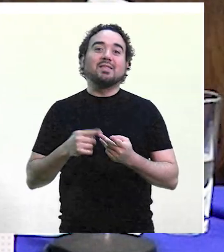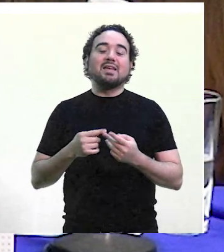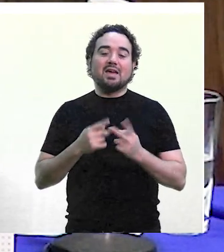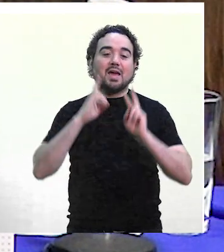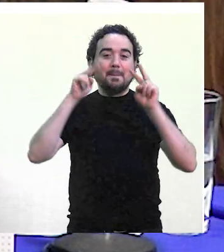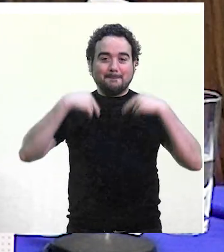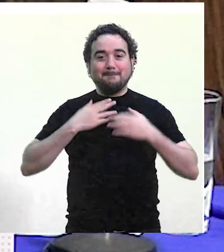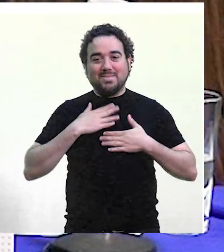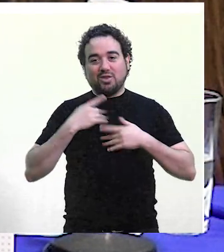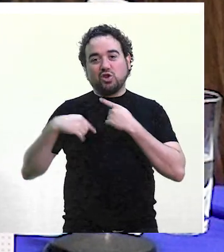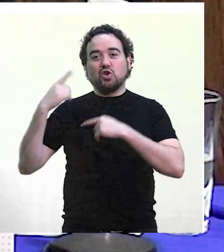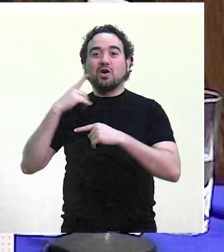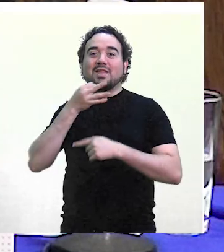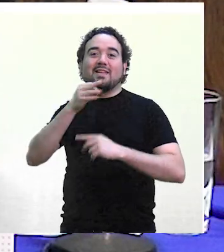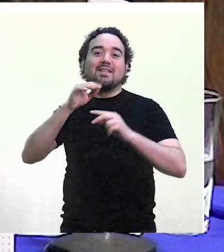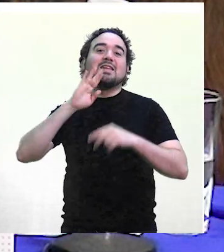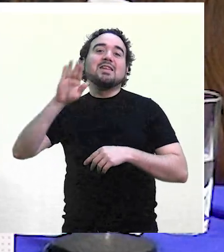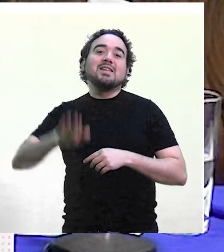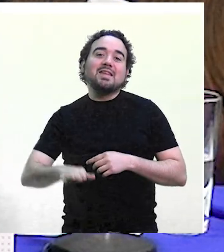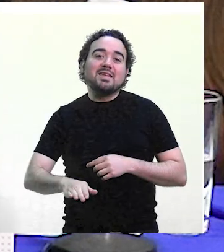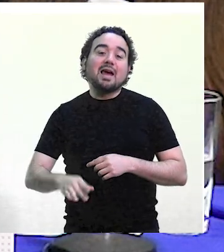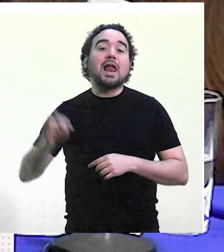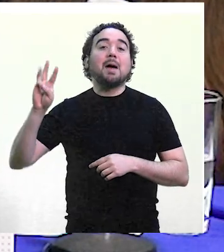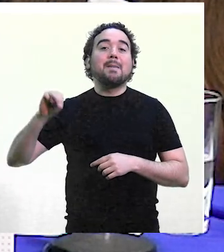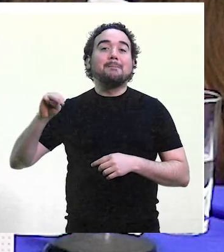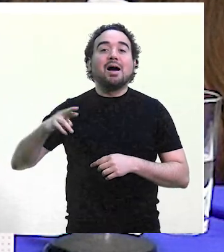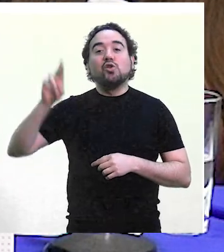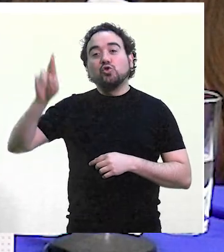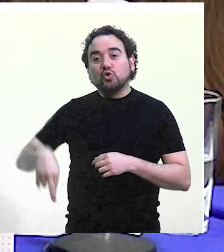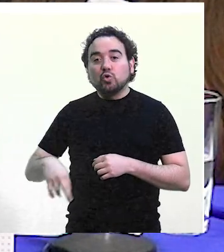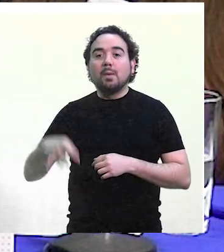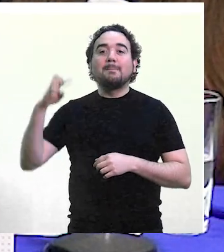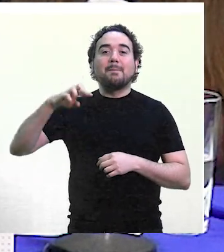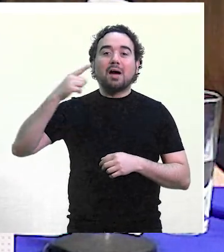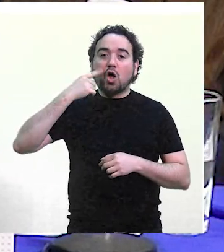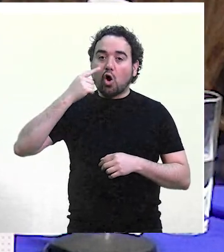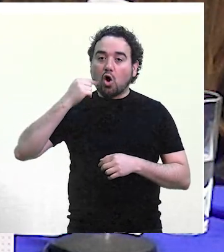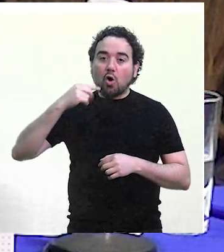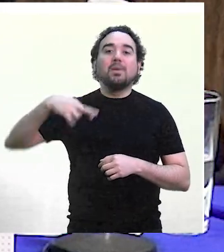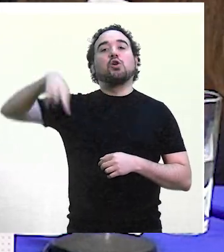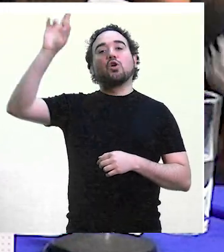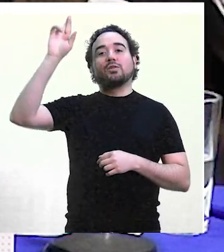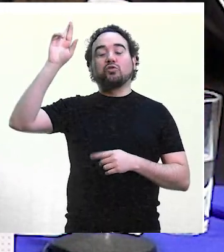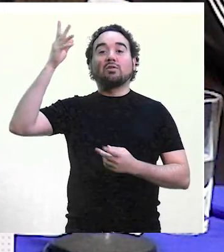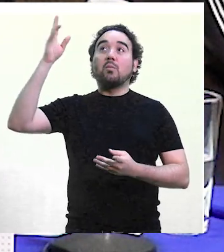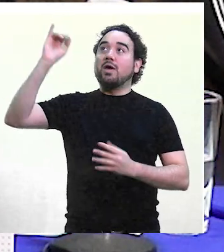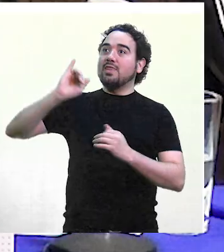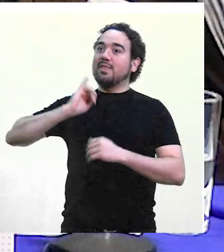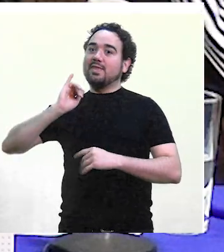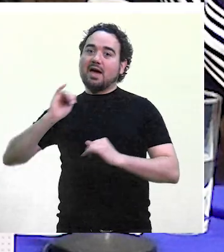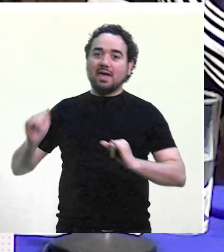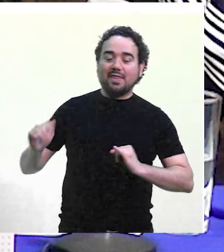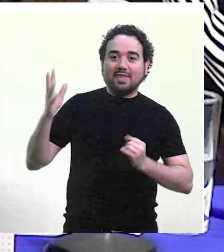Sí. Y este es casi autobiográfico porque habla de una niña que tiene una madre sureña y un padre nortino. Entonces ella